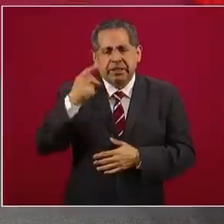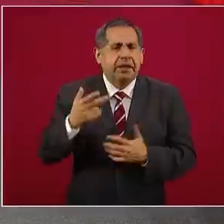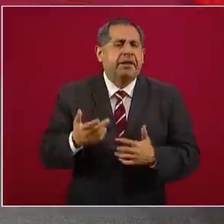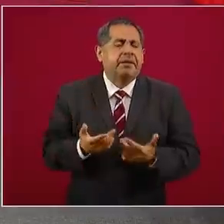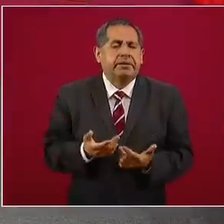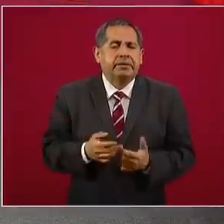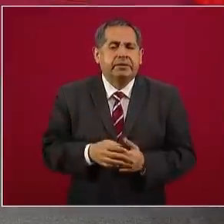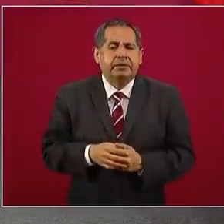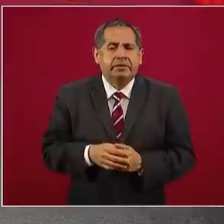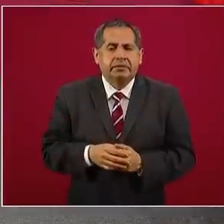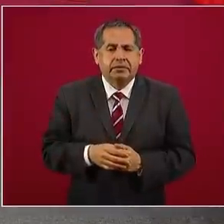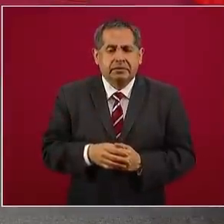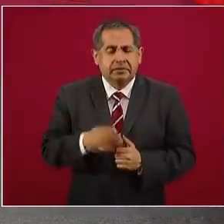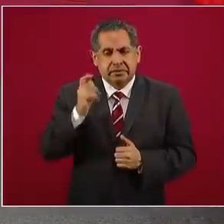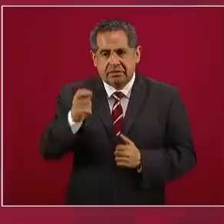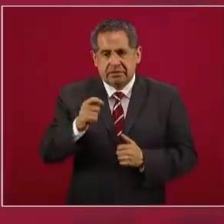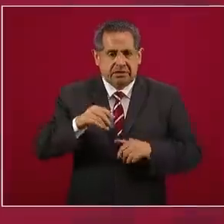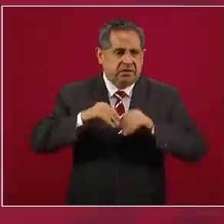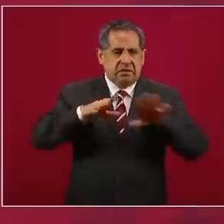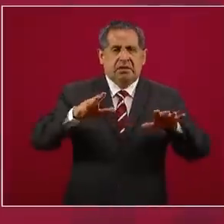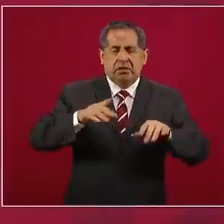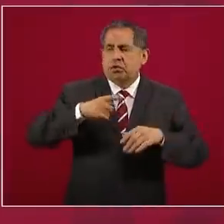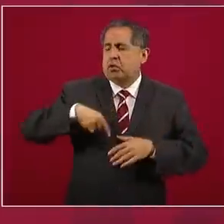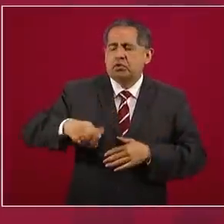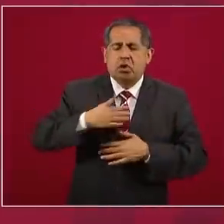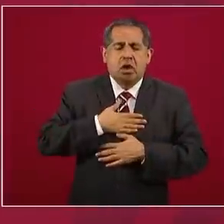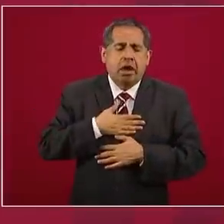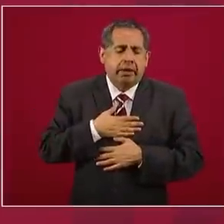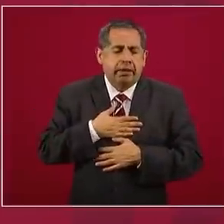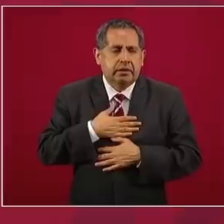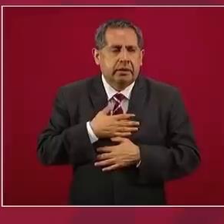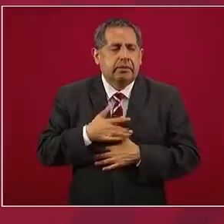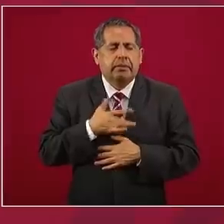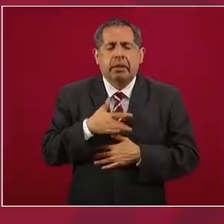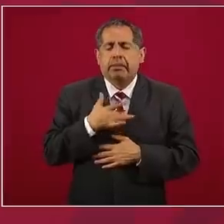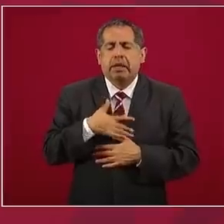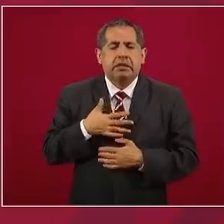se transmite más confianza, hay más certidumbre,